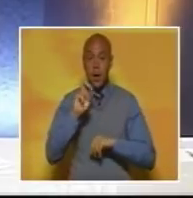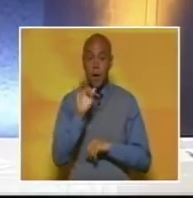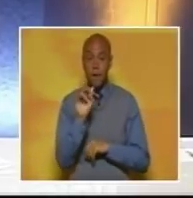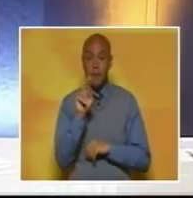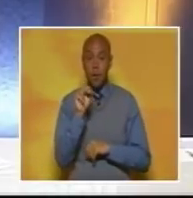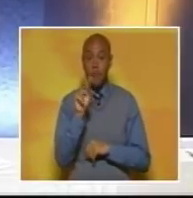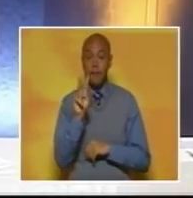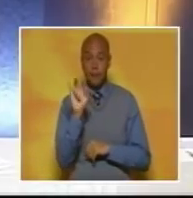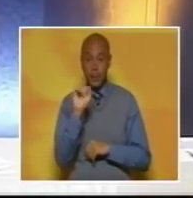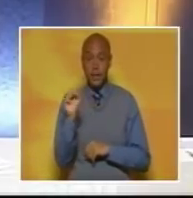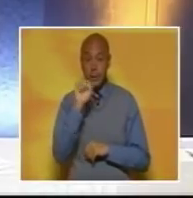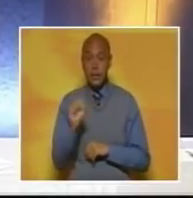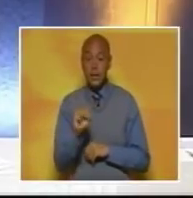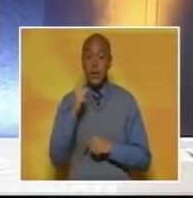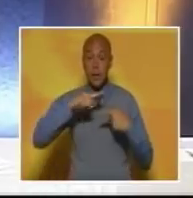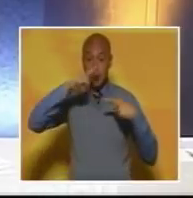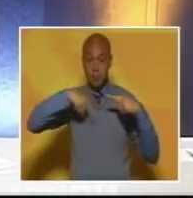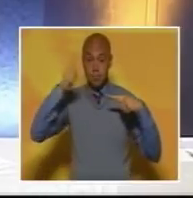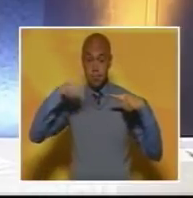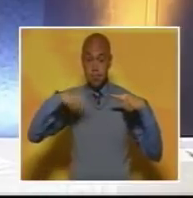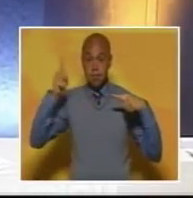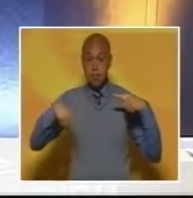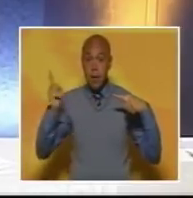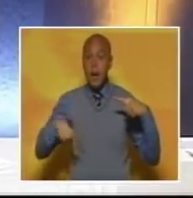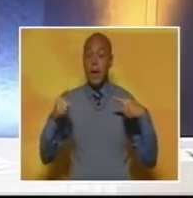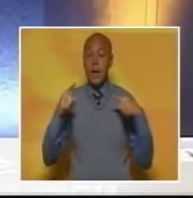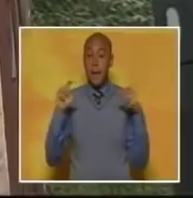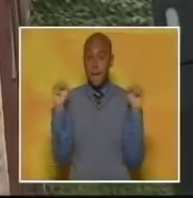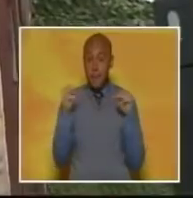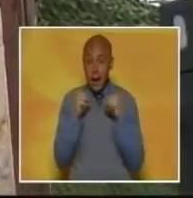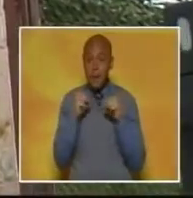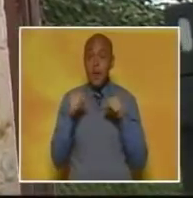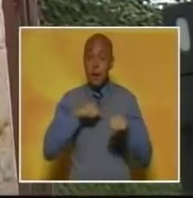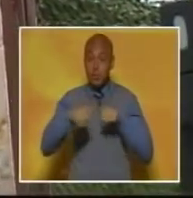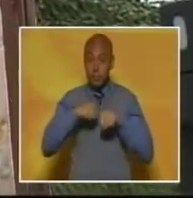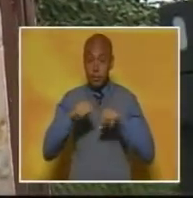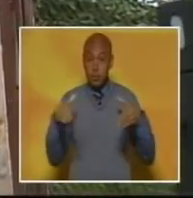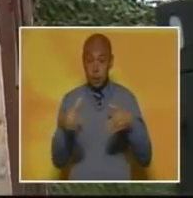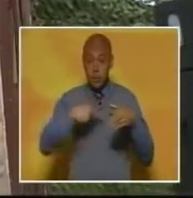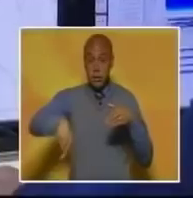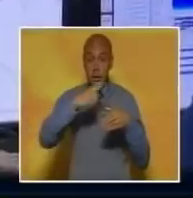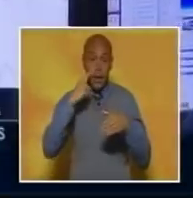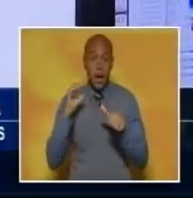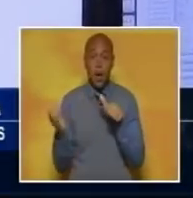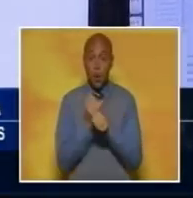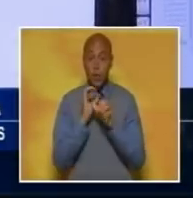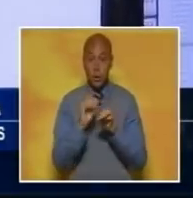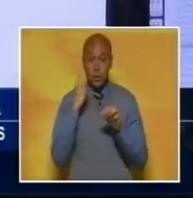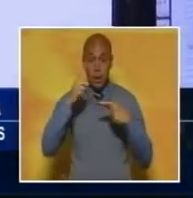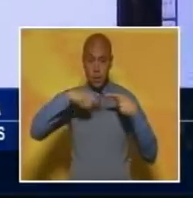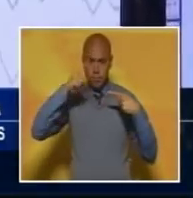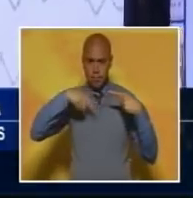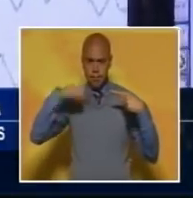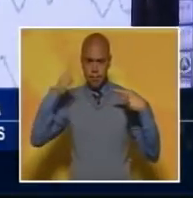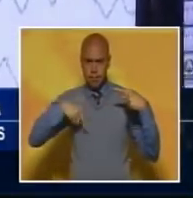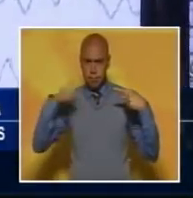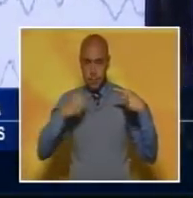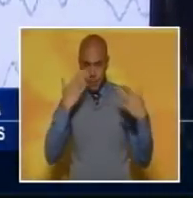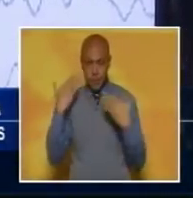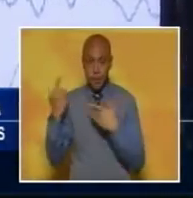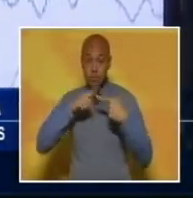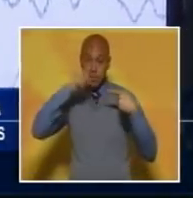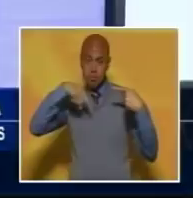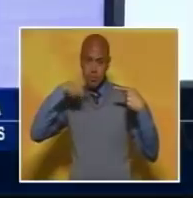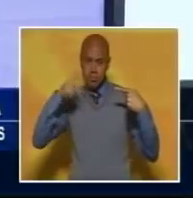Funvisis reportó un sismo de magnitud 3.7 en el estado Mérida. A través de su cuenta en Twitter, el Centro de Investigación detalló que el movimiento telúrico